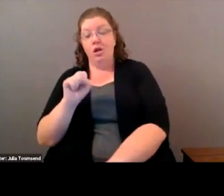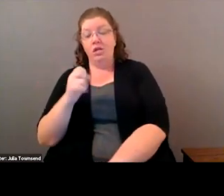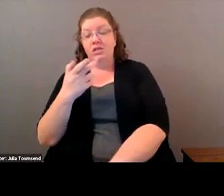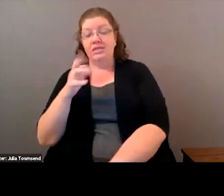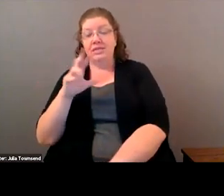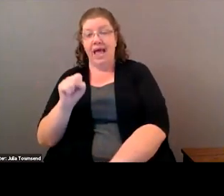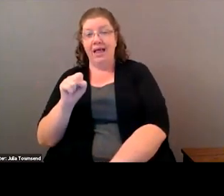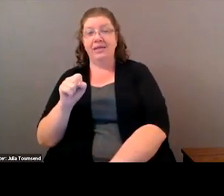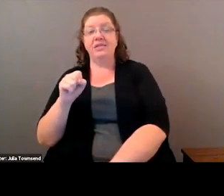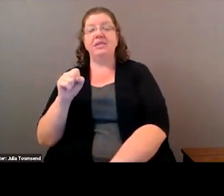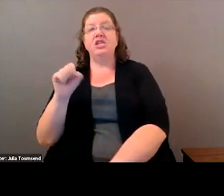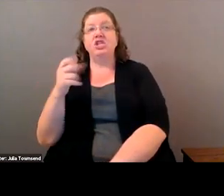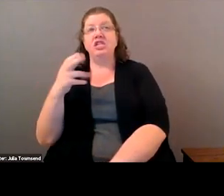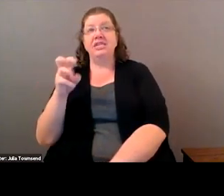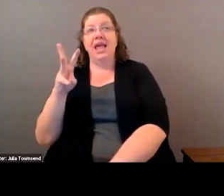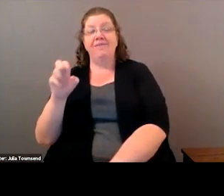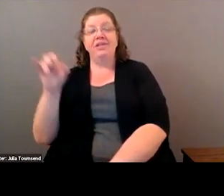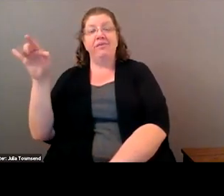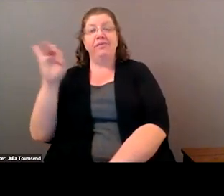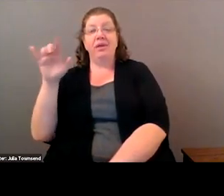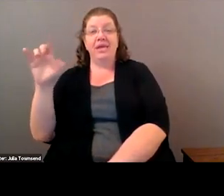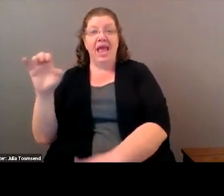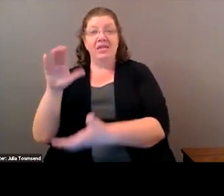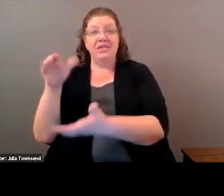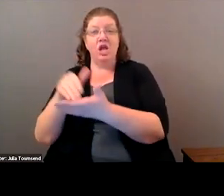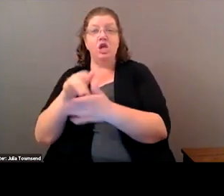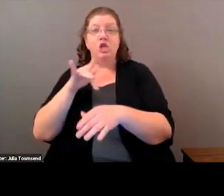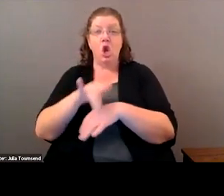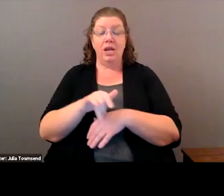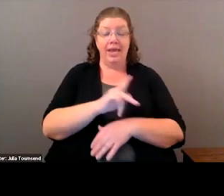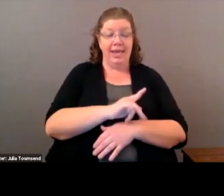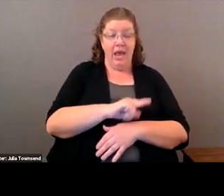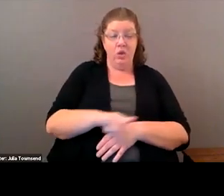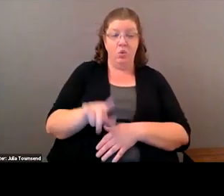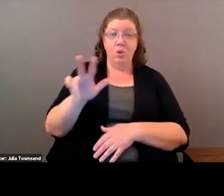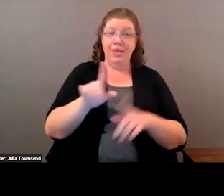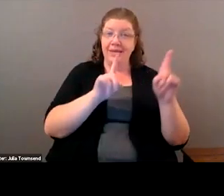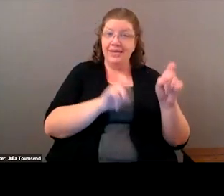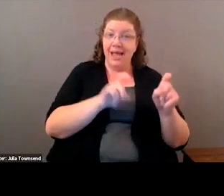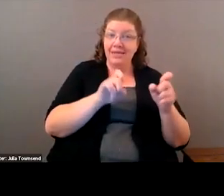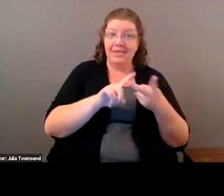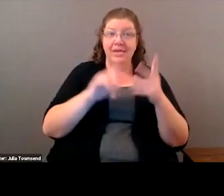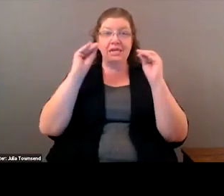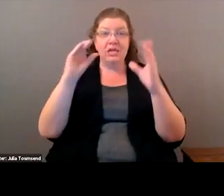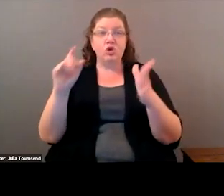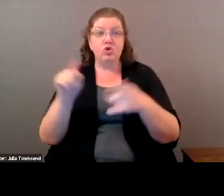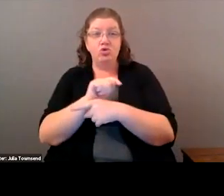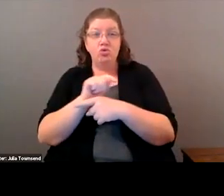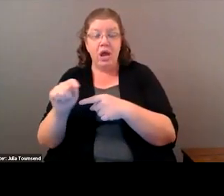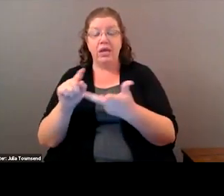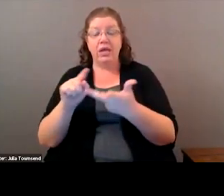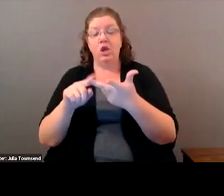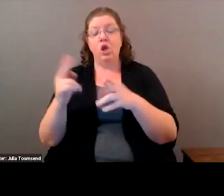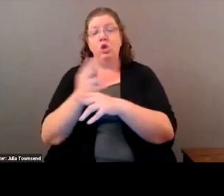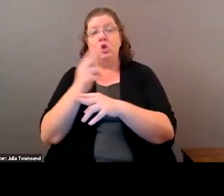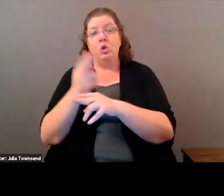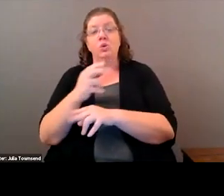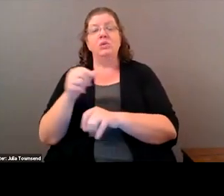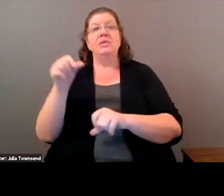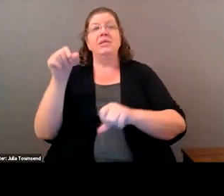doctora sara 6 es hacer las pruebas tempranas capacitar a los maestros y